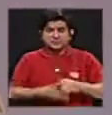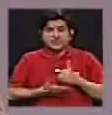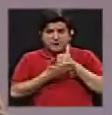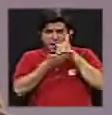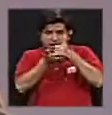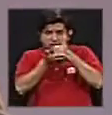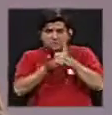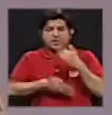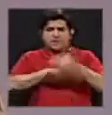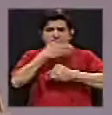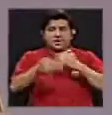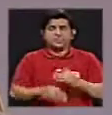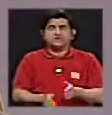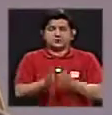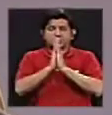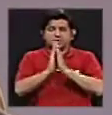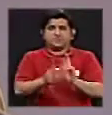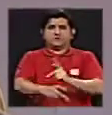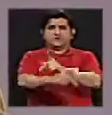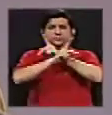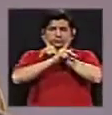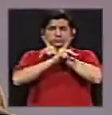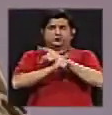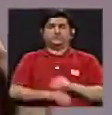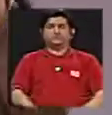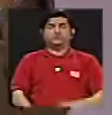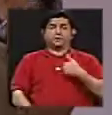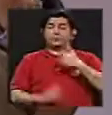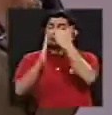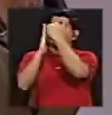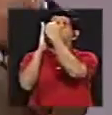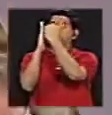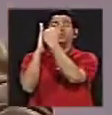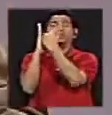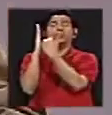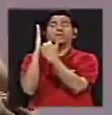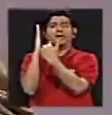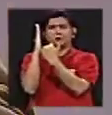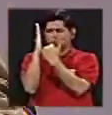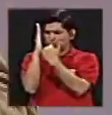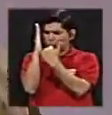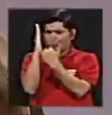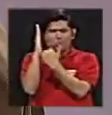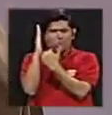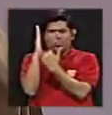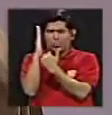cautelares. Tiene una lista enorme de